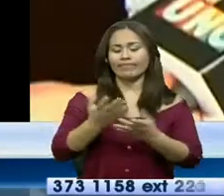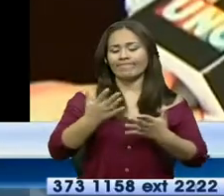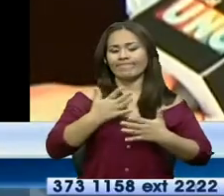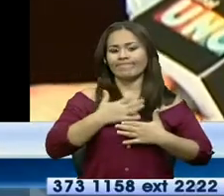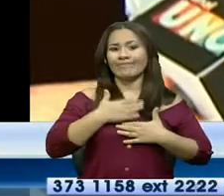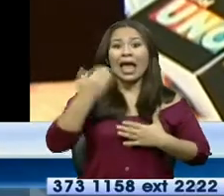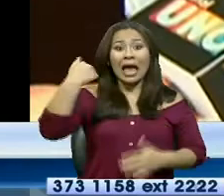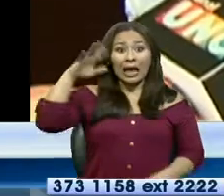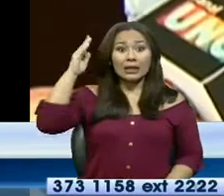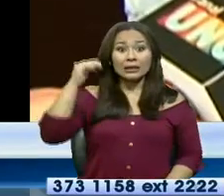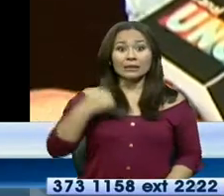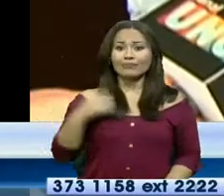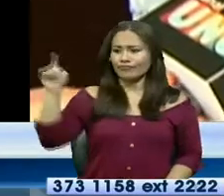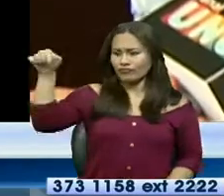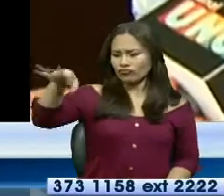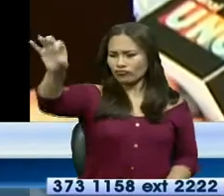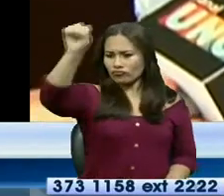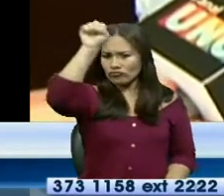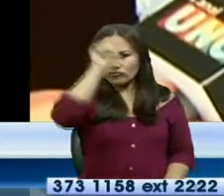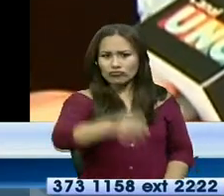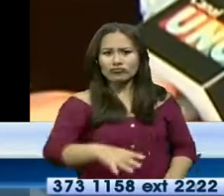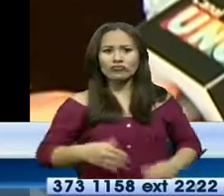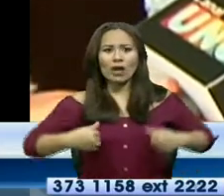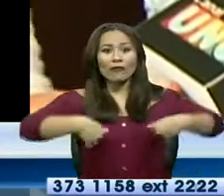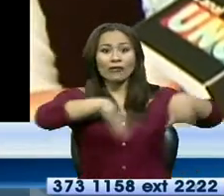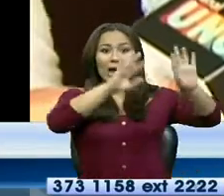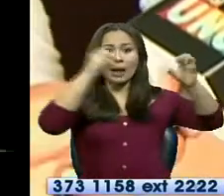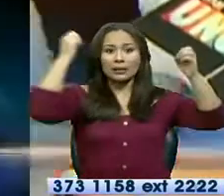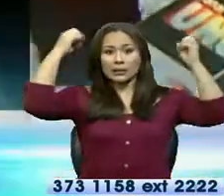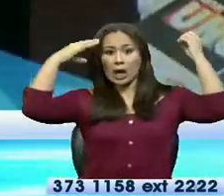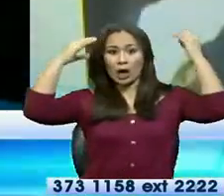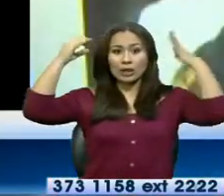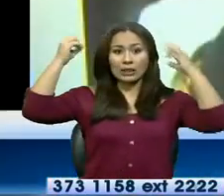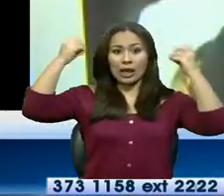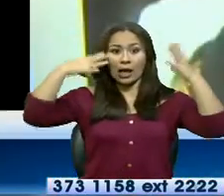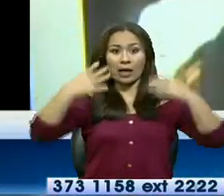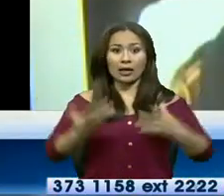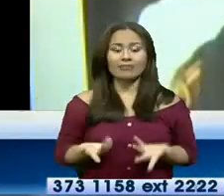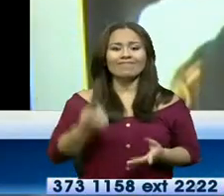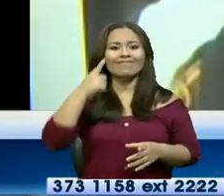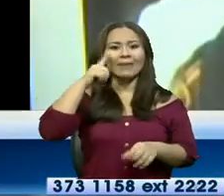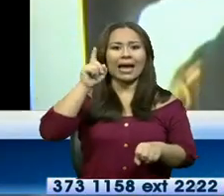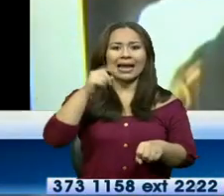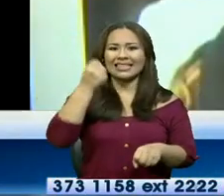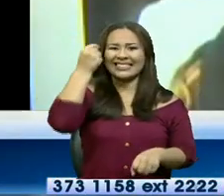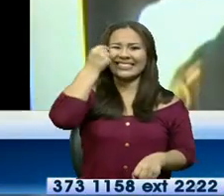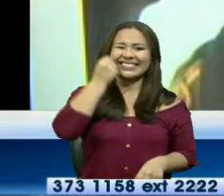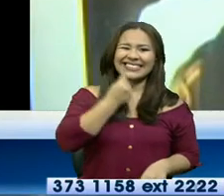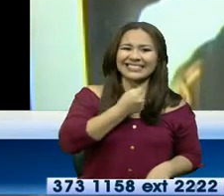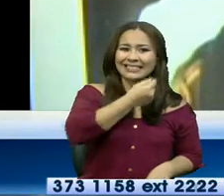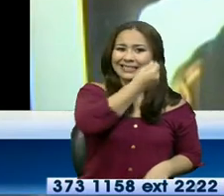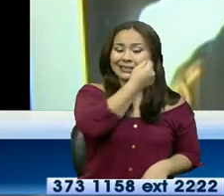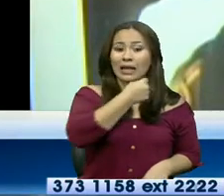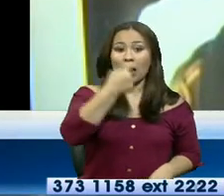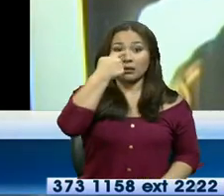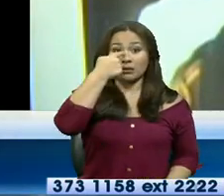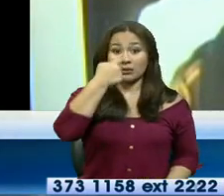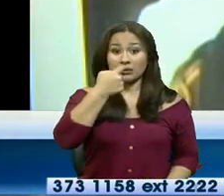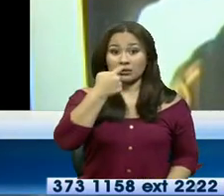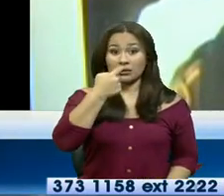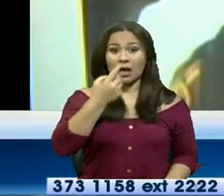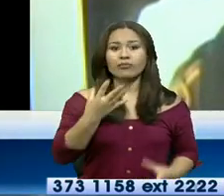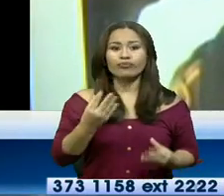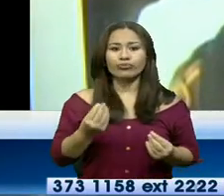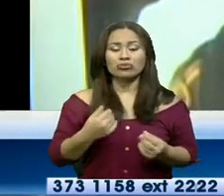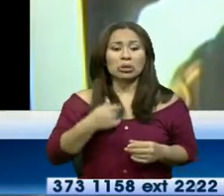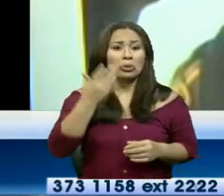Él una vez lo sacó aquí a mi primo, se lo llevó a una discoteca aquí mismo en el Guasmo para dañarle la cara, pues incluso él le cortó la nariz. Y hace tiempo, no